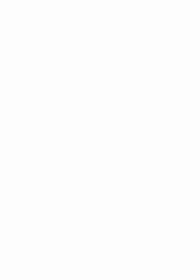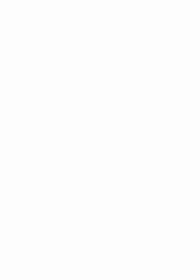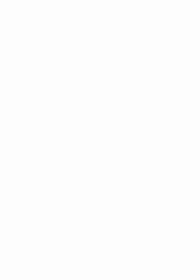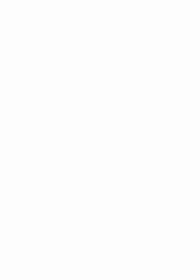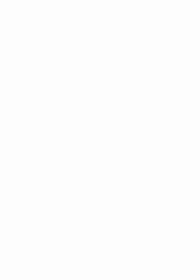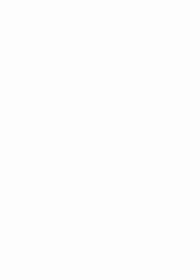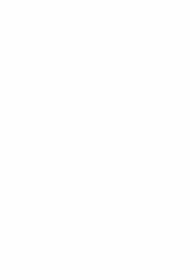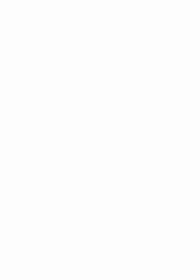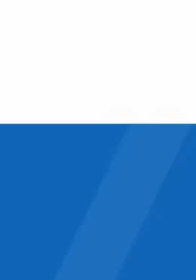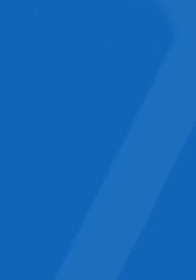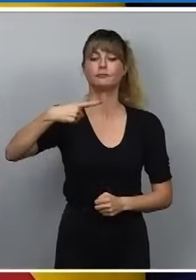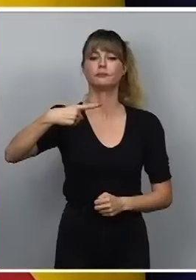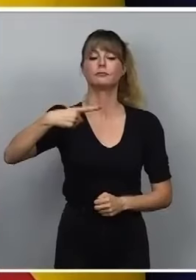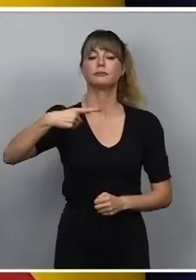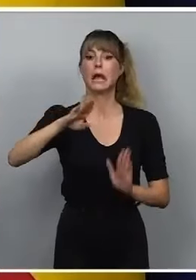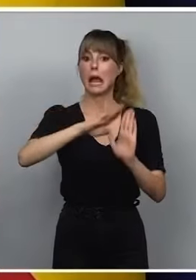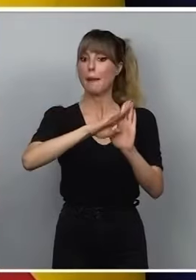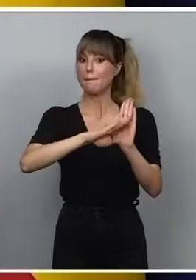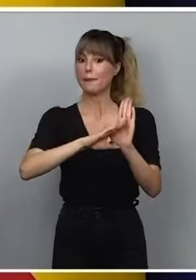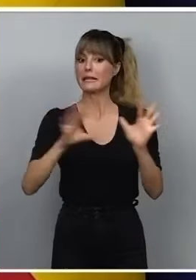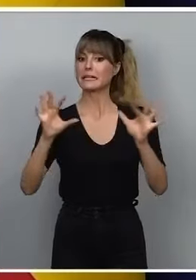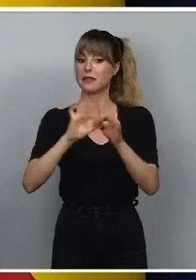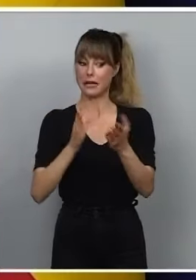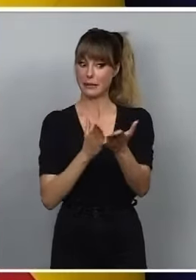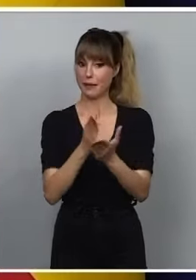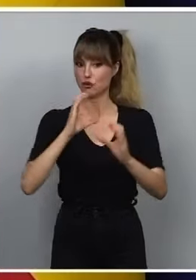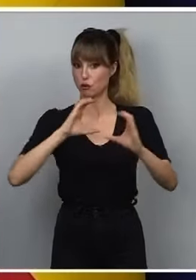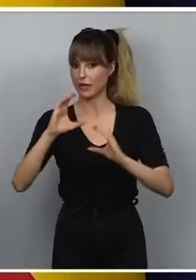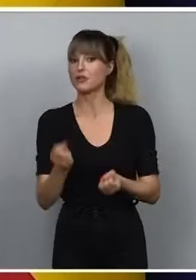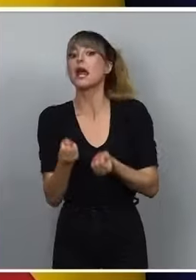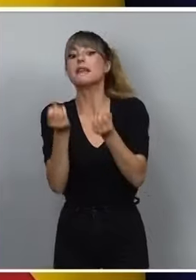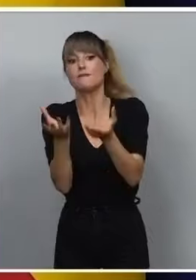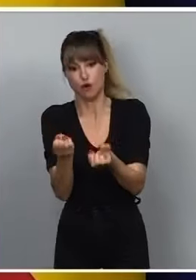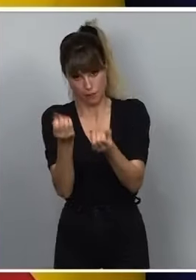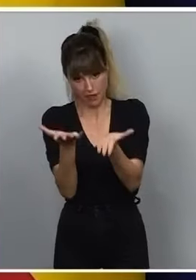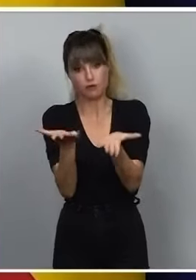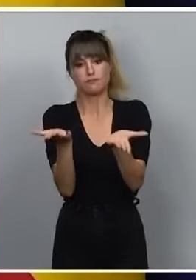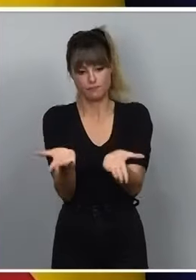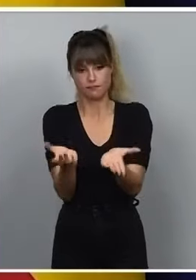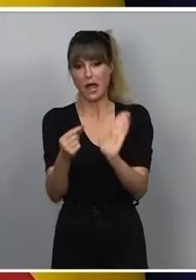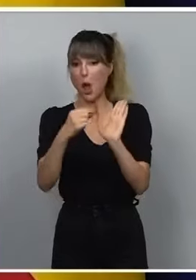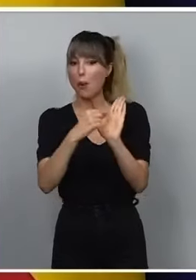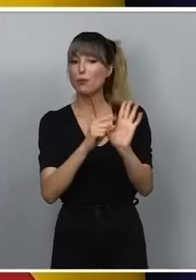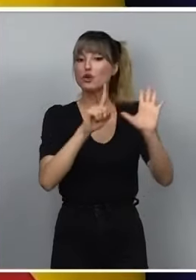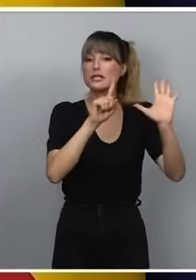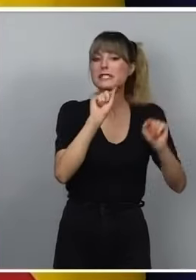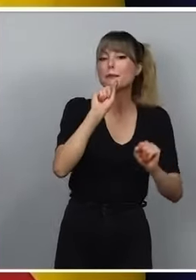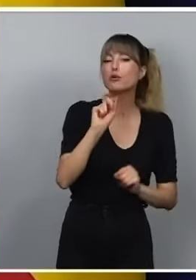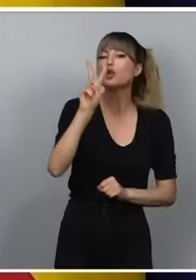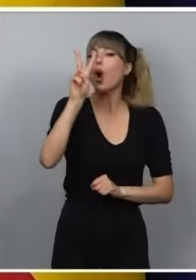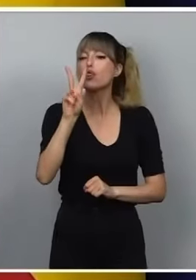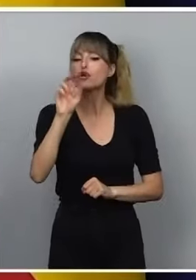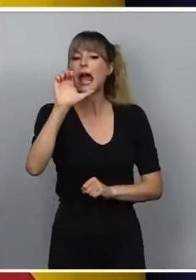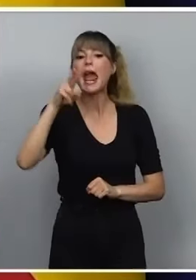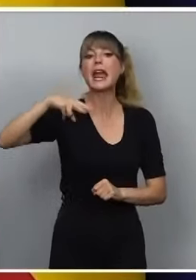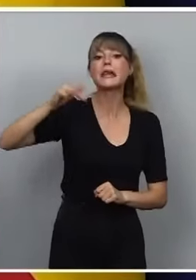En primer lugar, para poder abordar as medidas relacionadas con os medios de comunicación e información, e como nos dicta o punto 6.2 da ENFA a